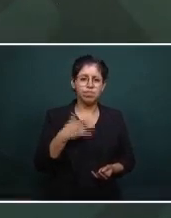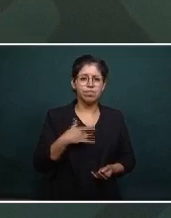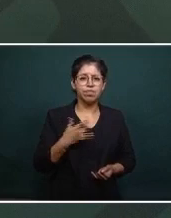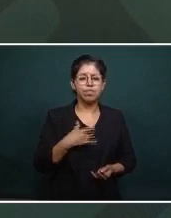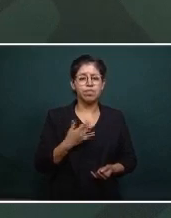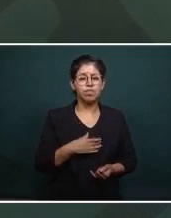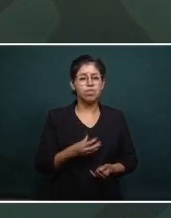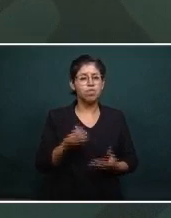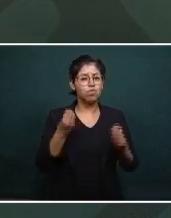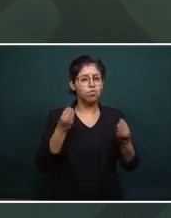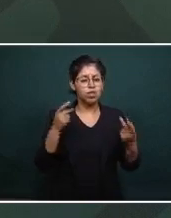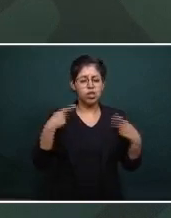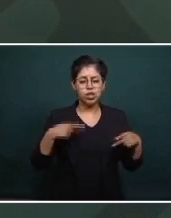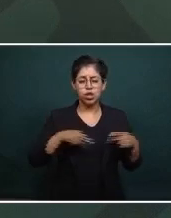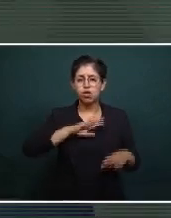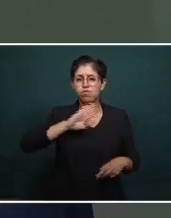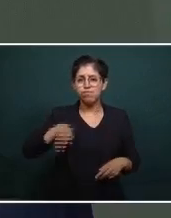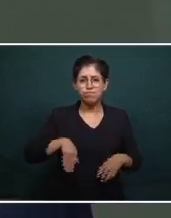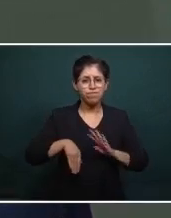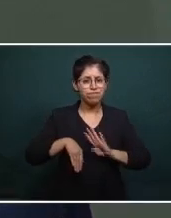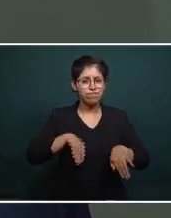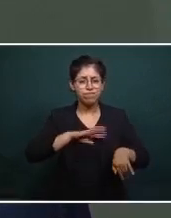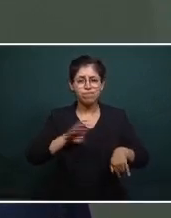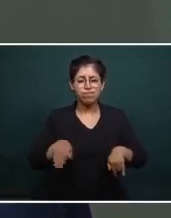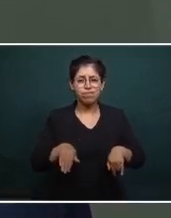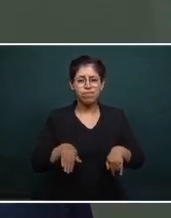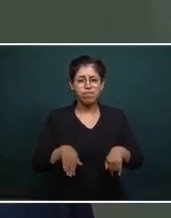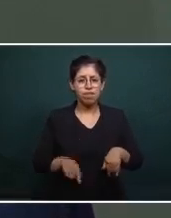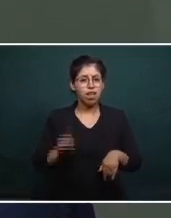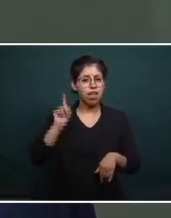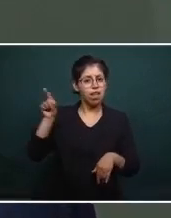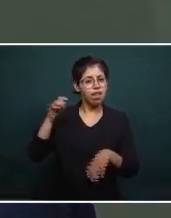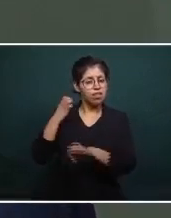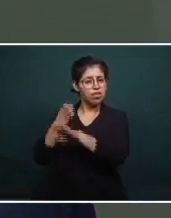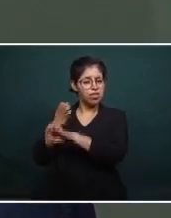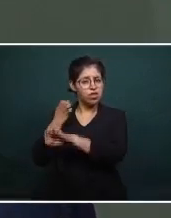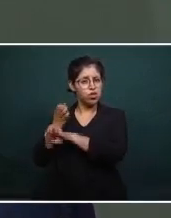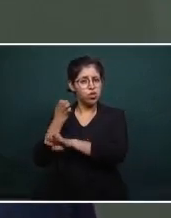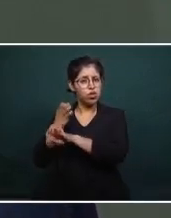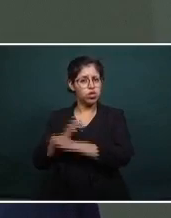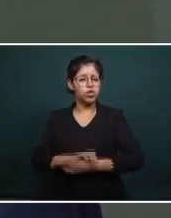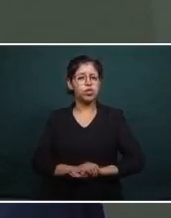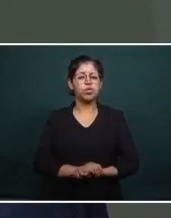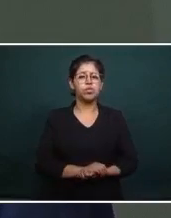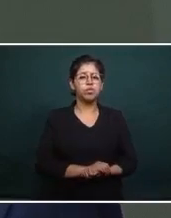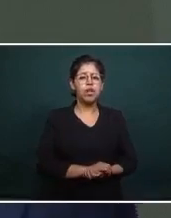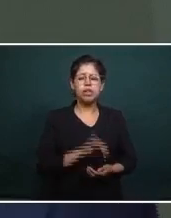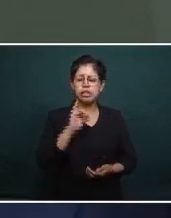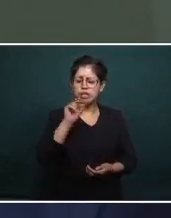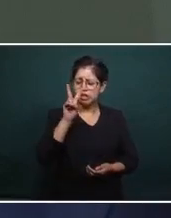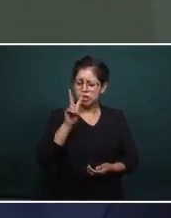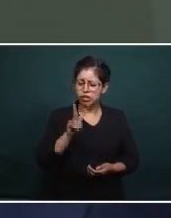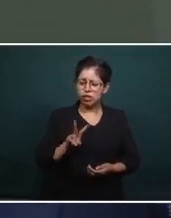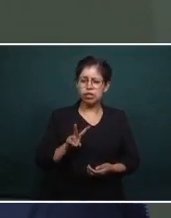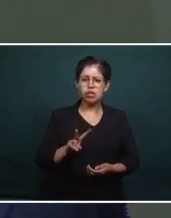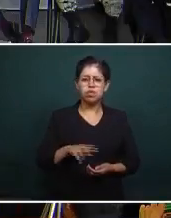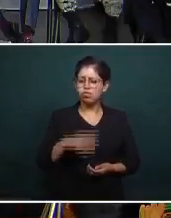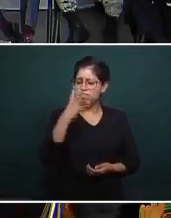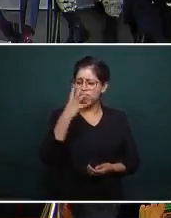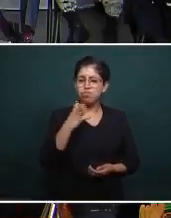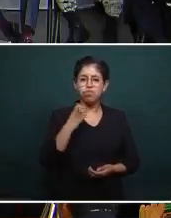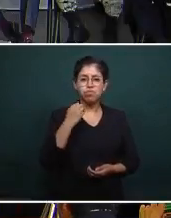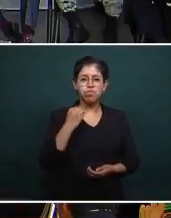las pérdidas de vidas humanas en ese país. Desde luego nos duelen mucho nuestros